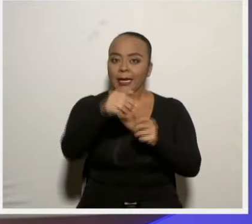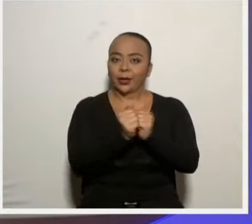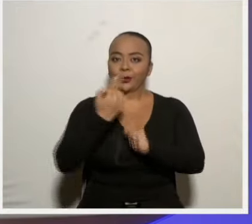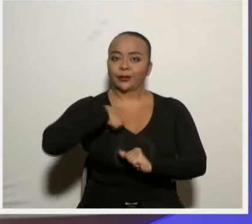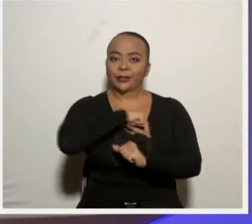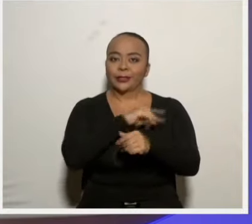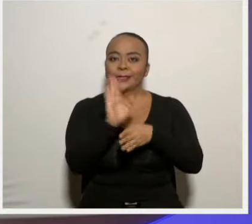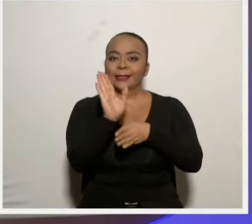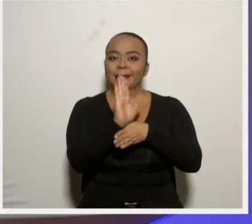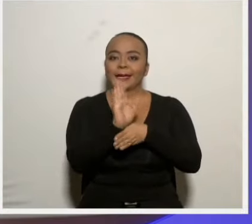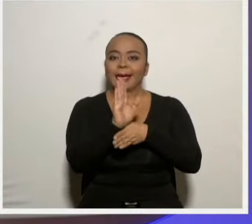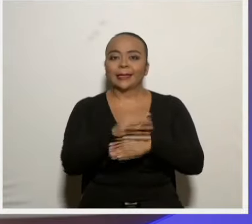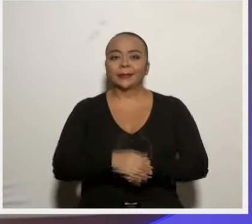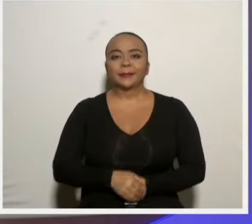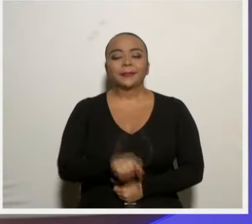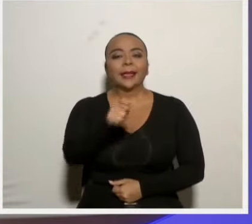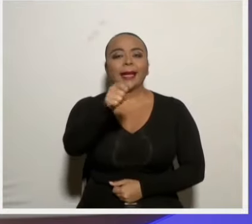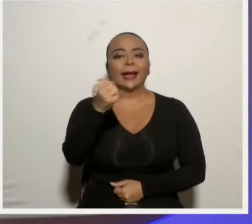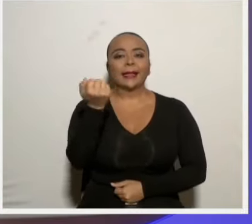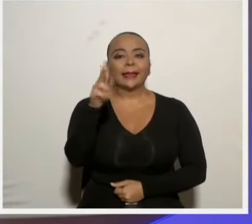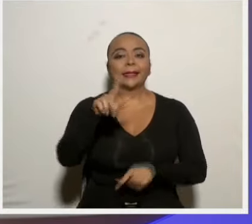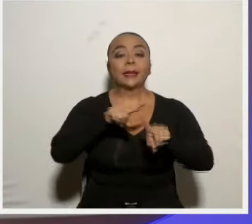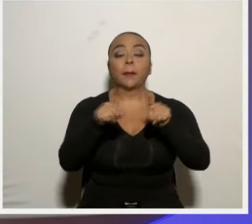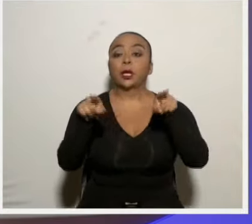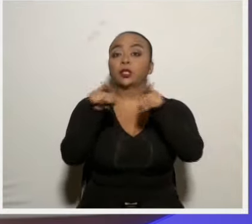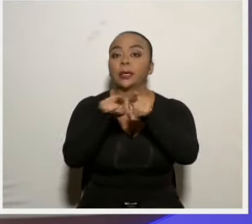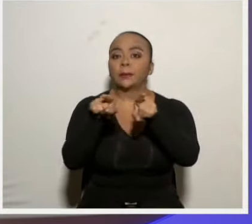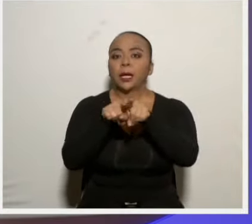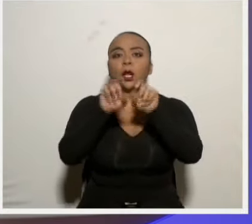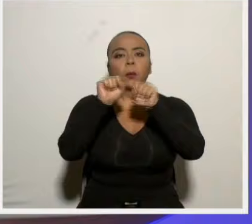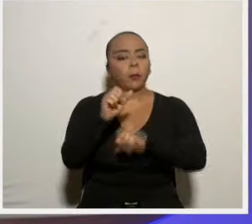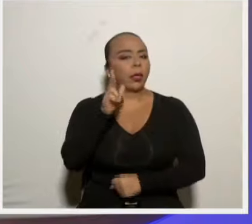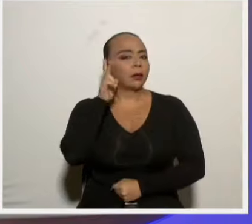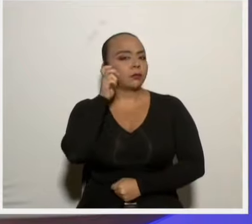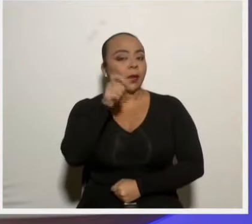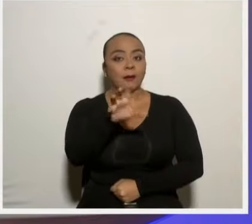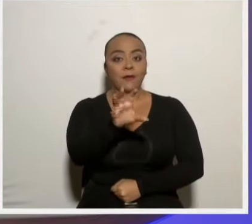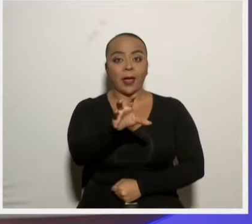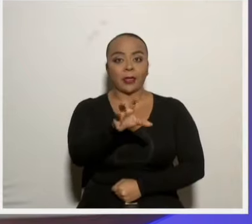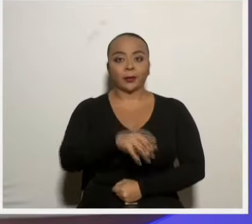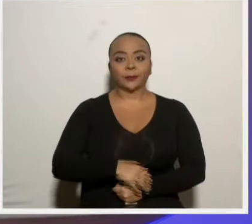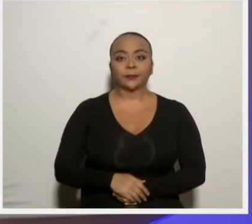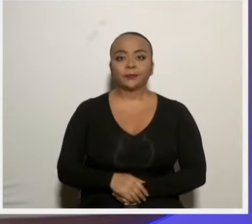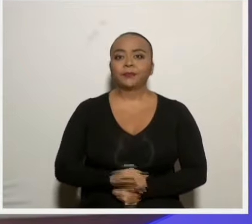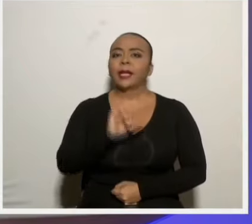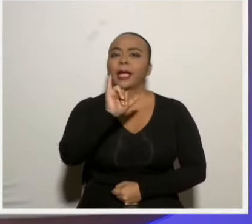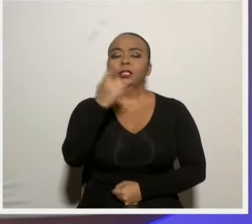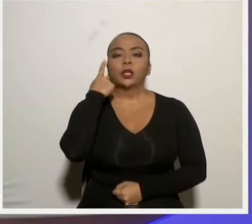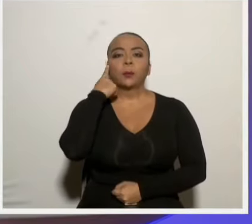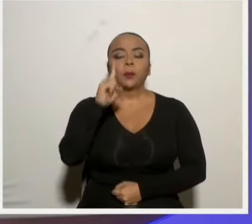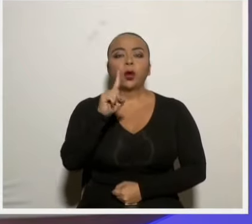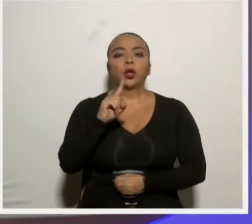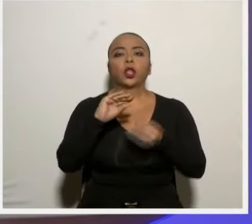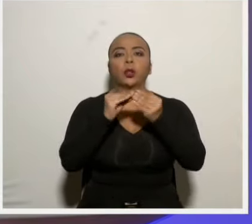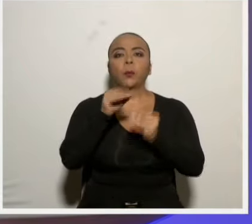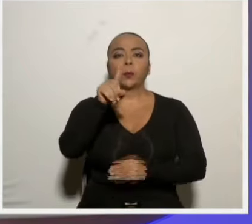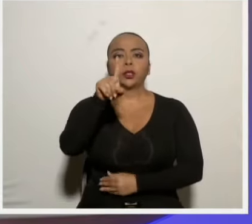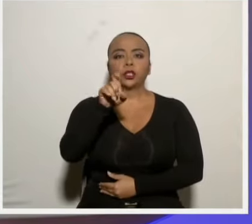nosotros a través de la señal de Canal 13, pero también lo puede seguir en la radio. Esto mediante la